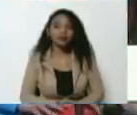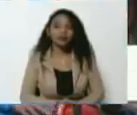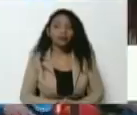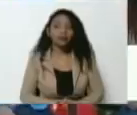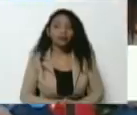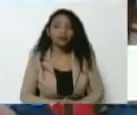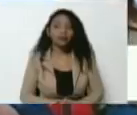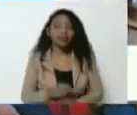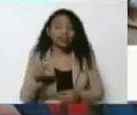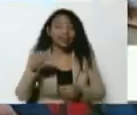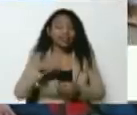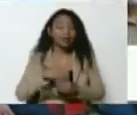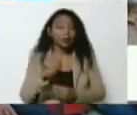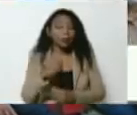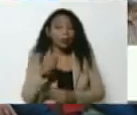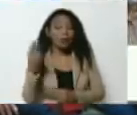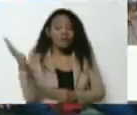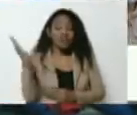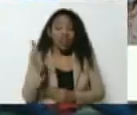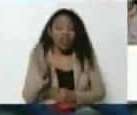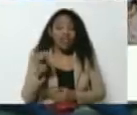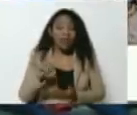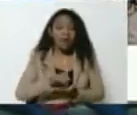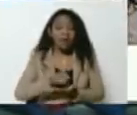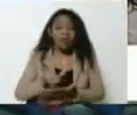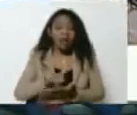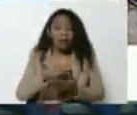Dentro de poco vienen de Miami a visitarme